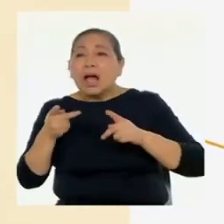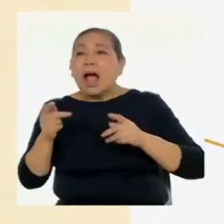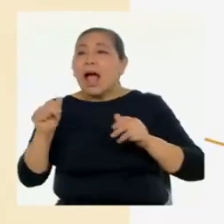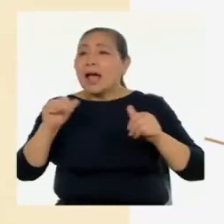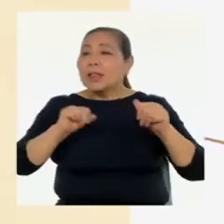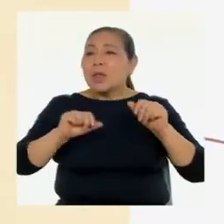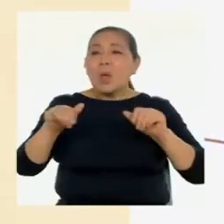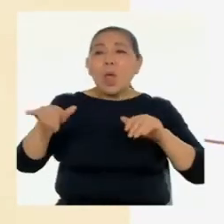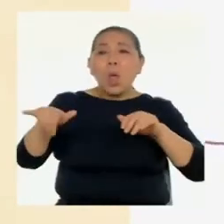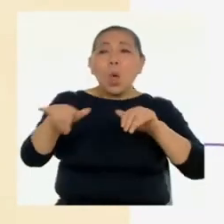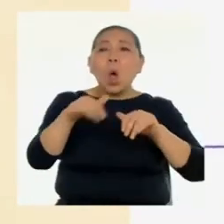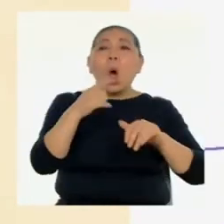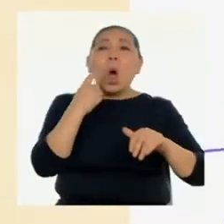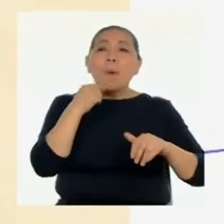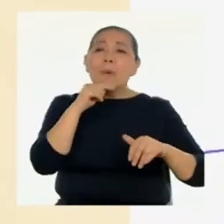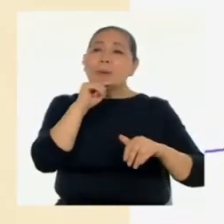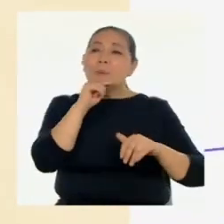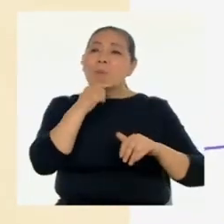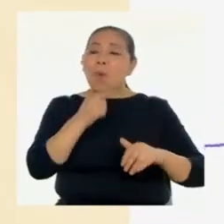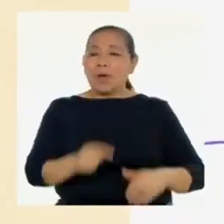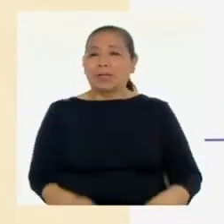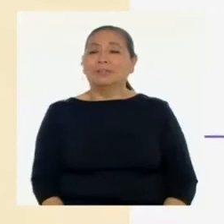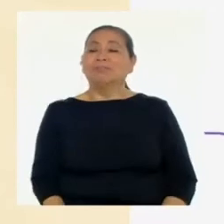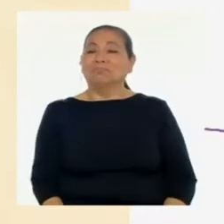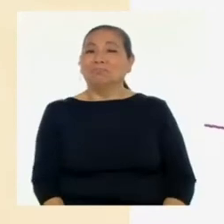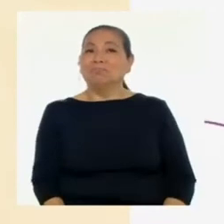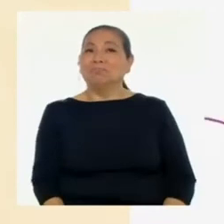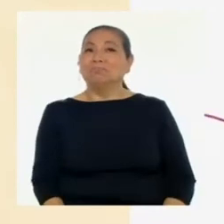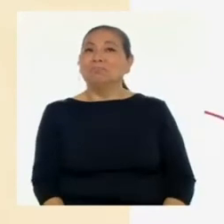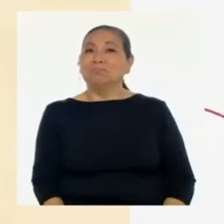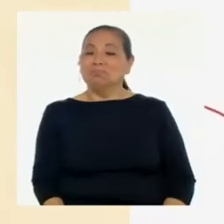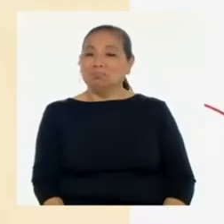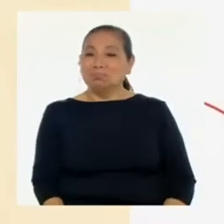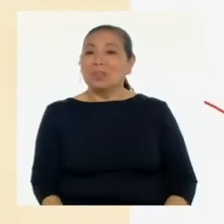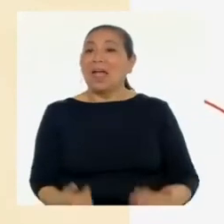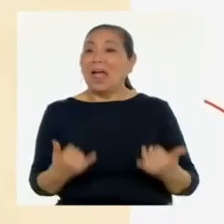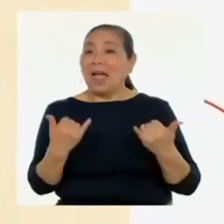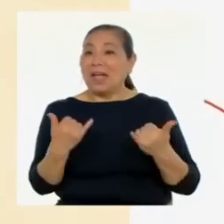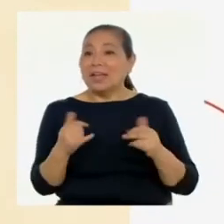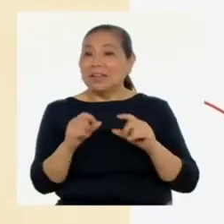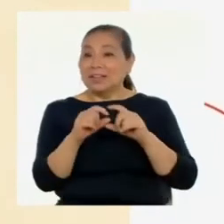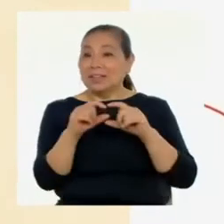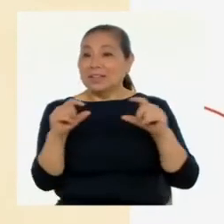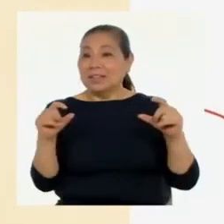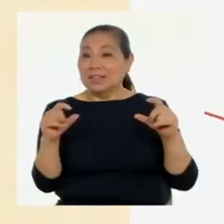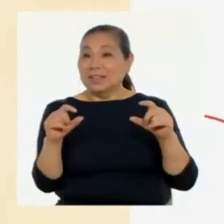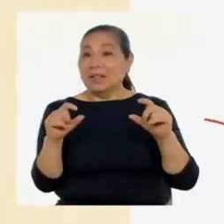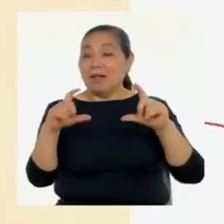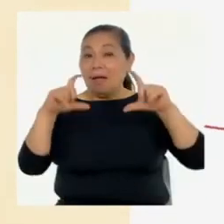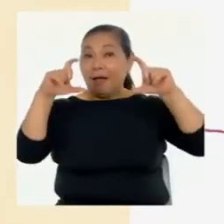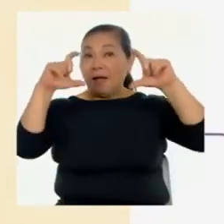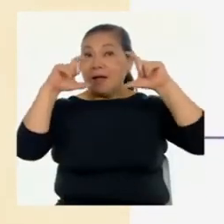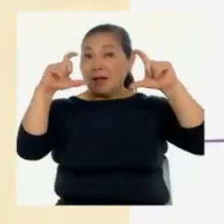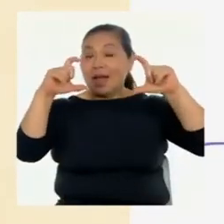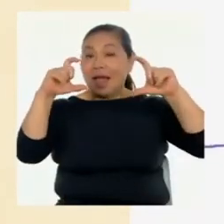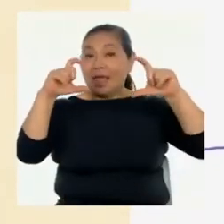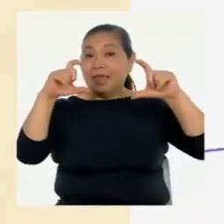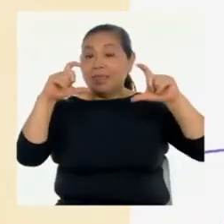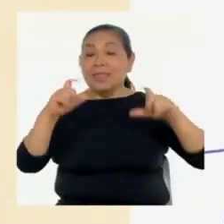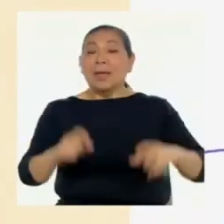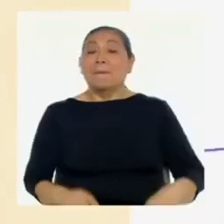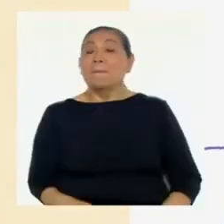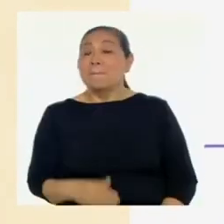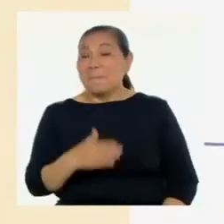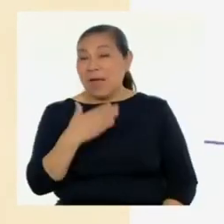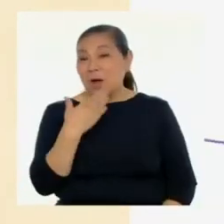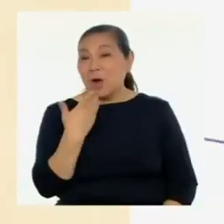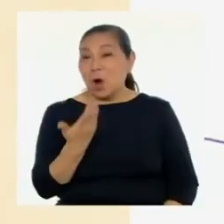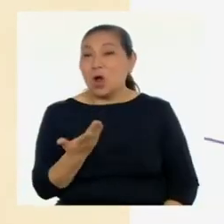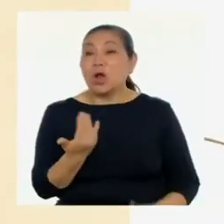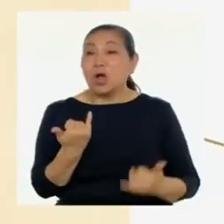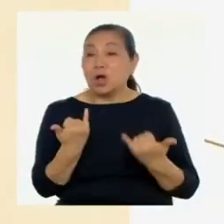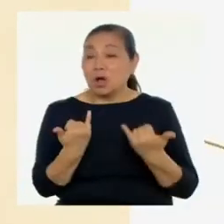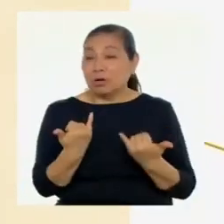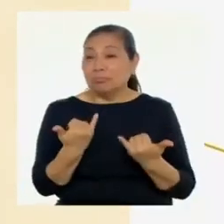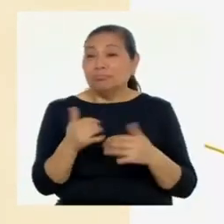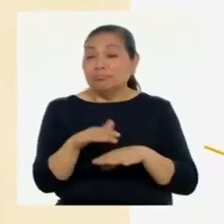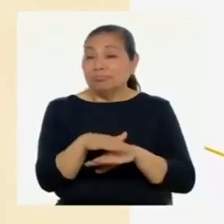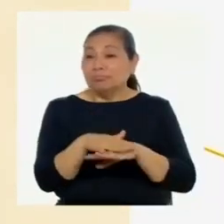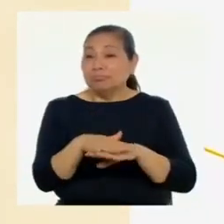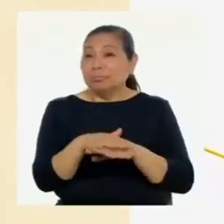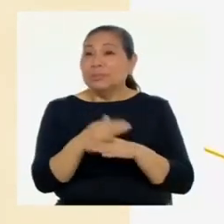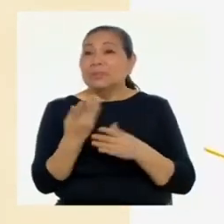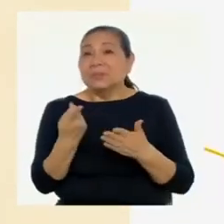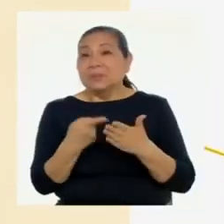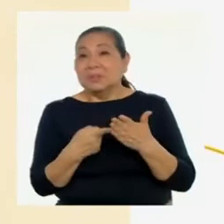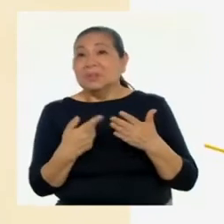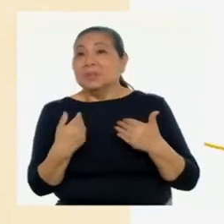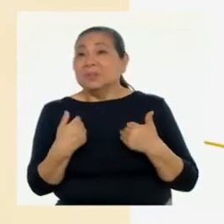deportivas igualitarias entre hombres y mujeres. Aquí el texto tendría que ser grande para que sea llamativo. Con eso trataría